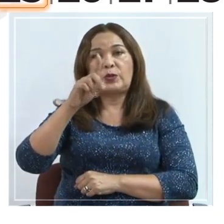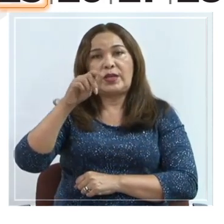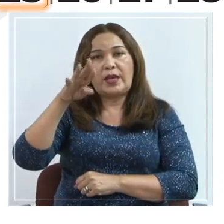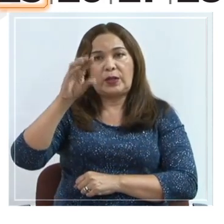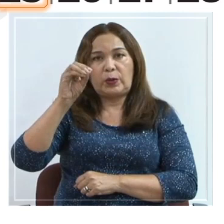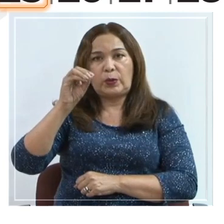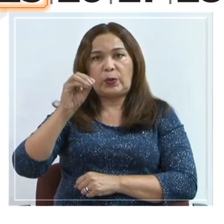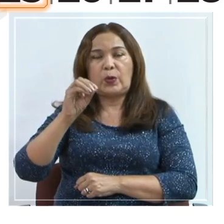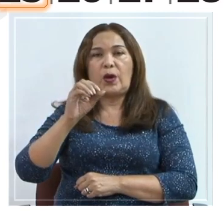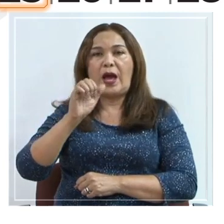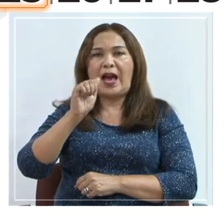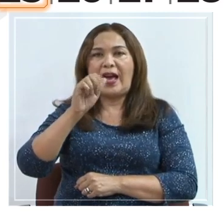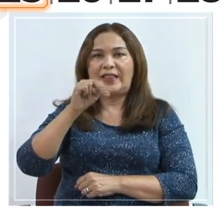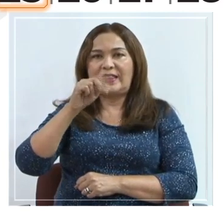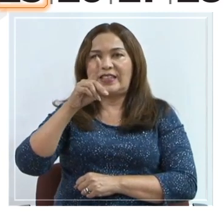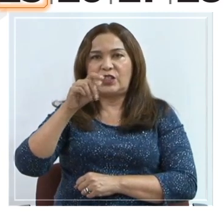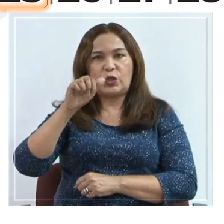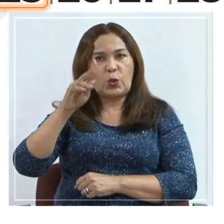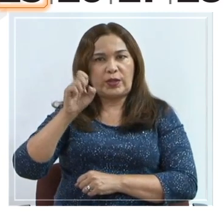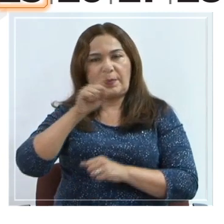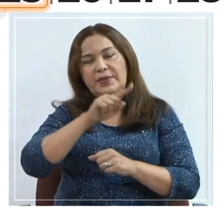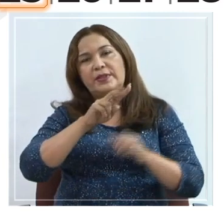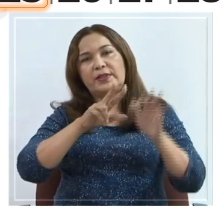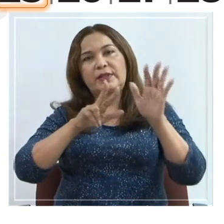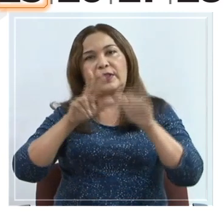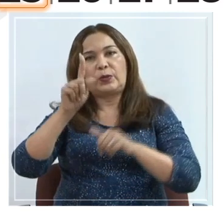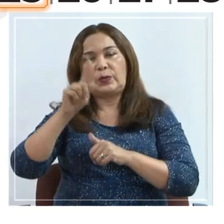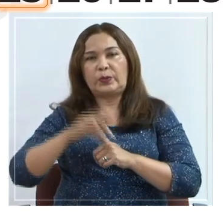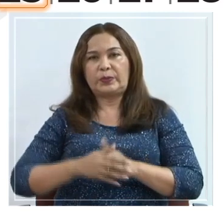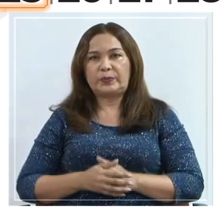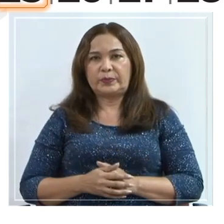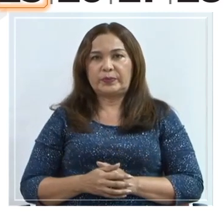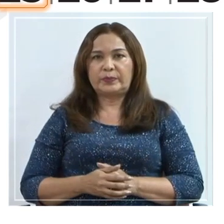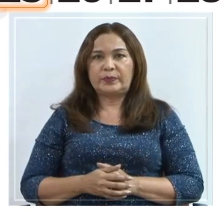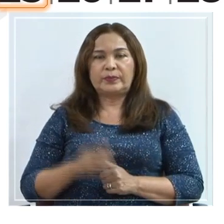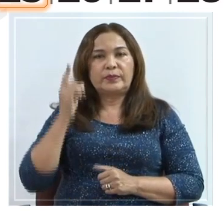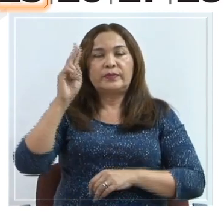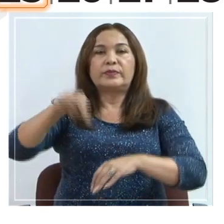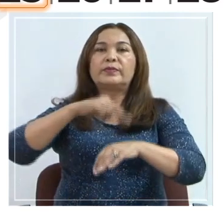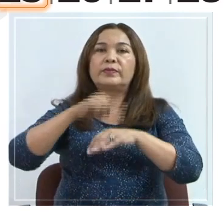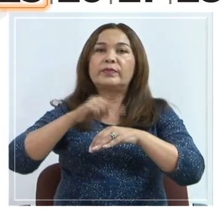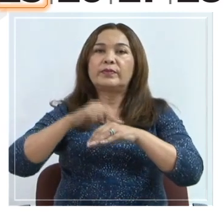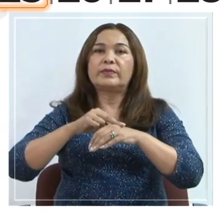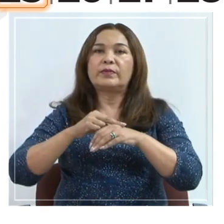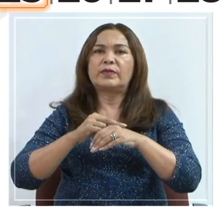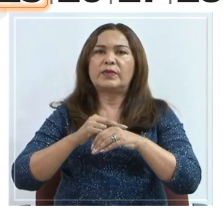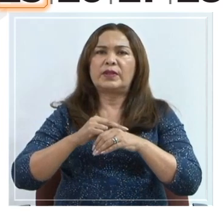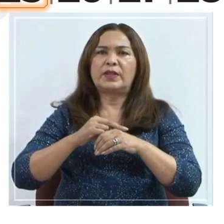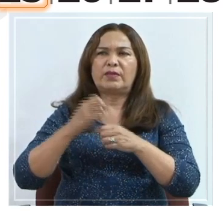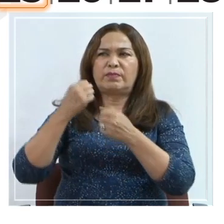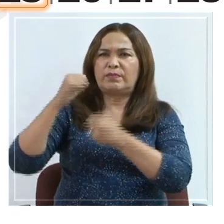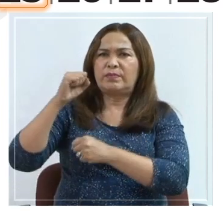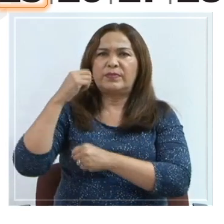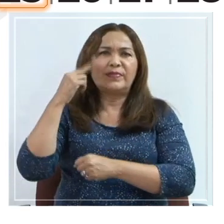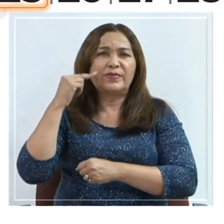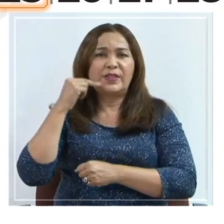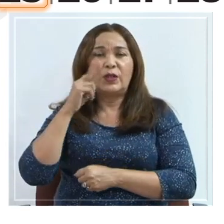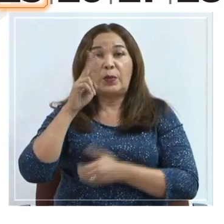rosario andresote mil 731 día nacional del cimarronaje